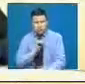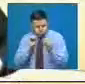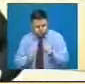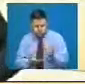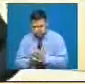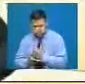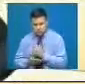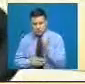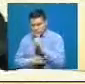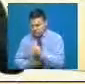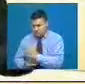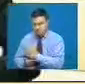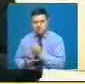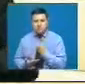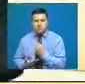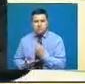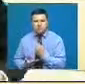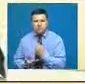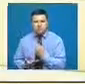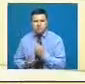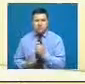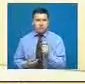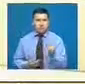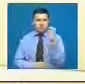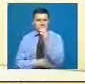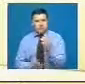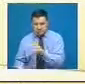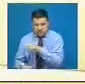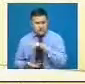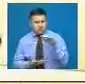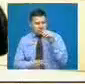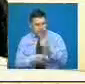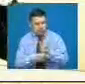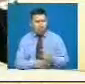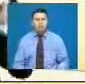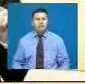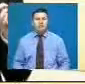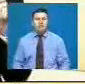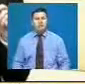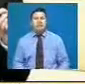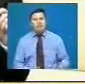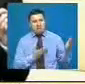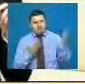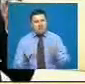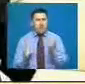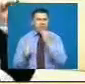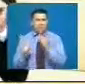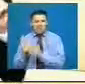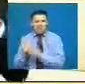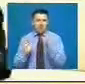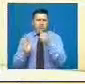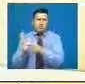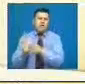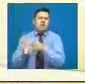los recursos de Ecopetrol para pegarle un estímulo a la economía colombiana. Entonces le traigo a colación este ejemplo, no solo